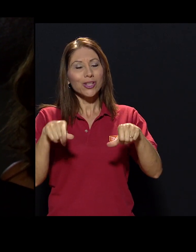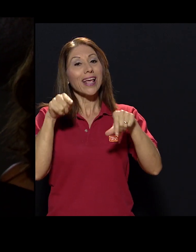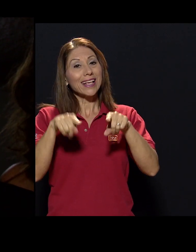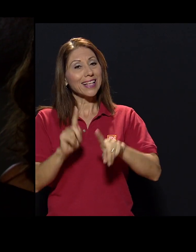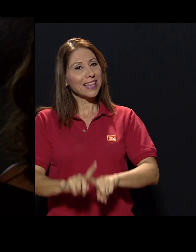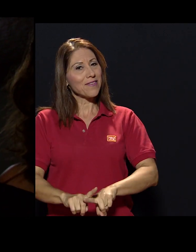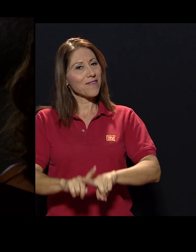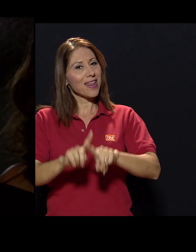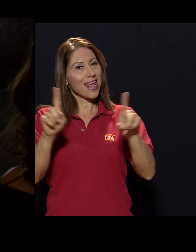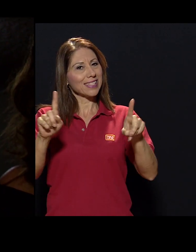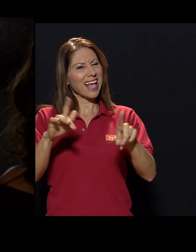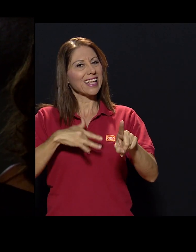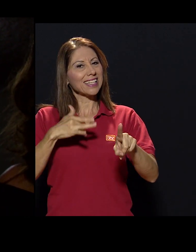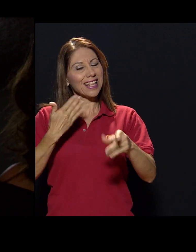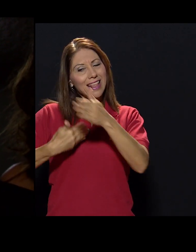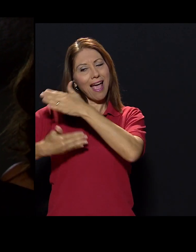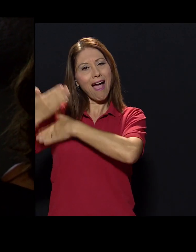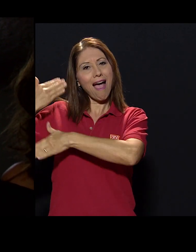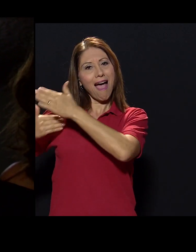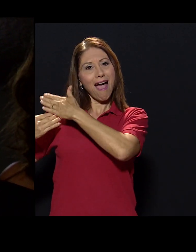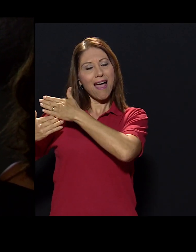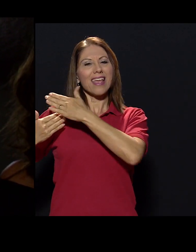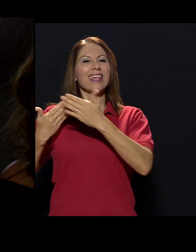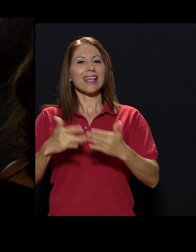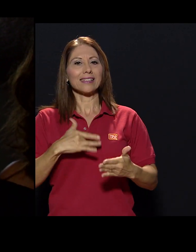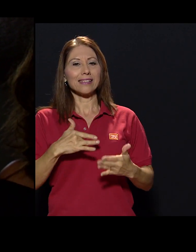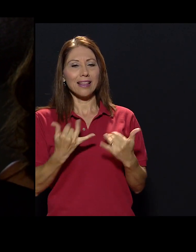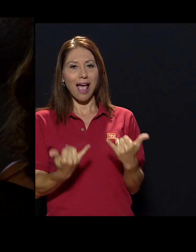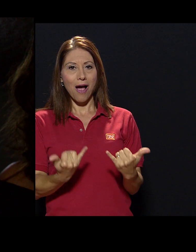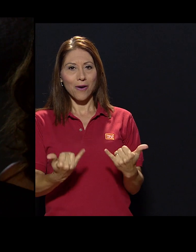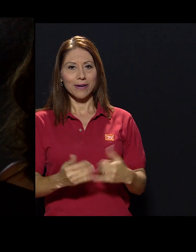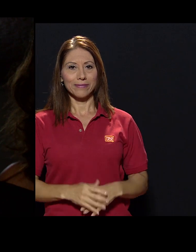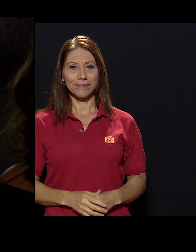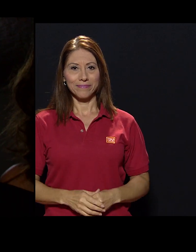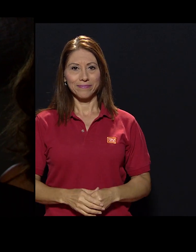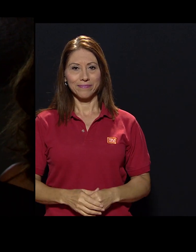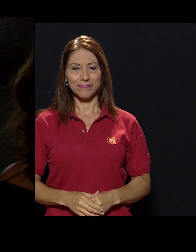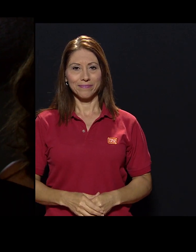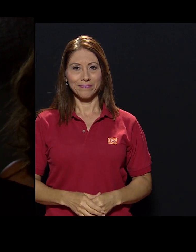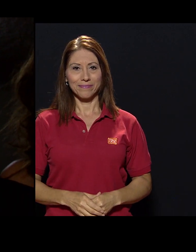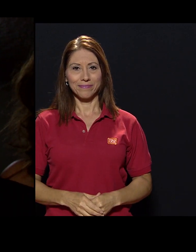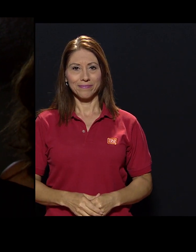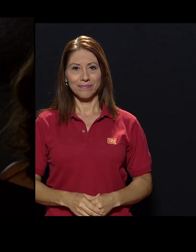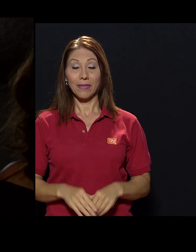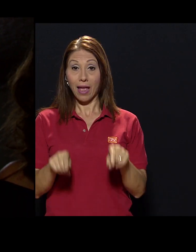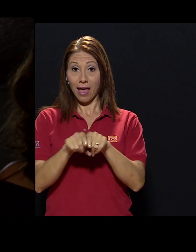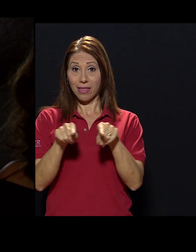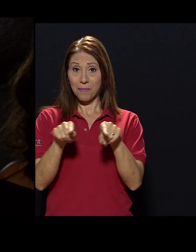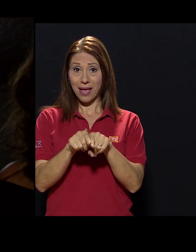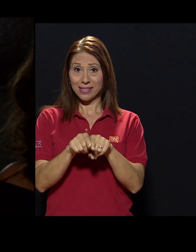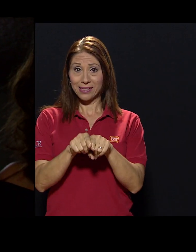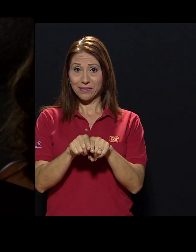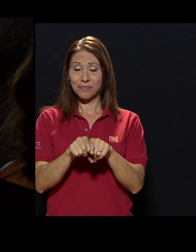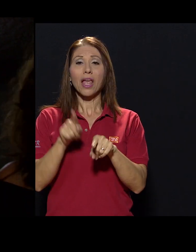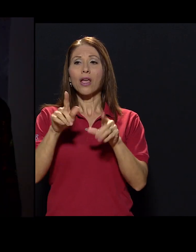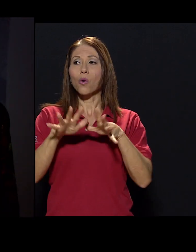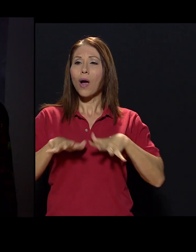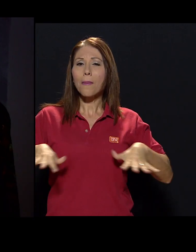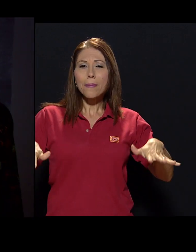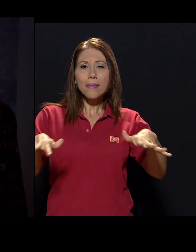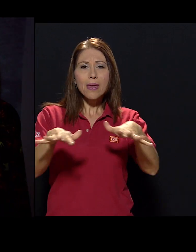avanzamos En todos los ámbitos Tal diferencia Entre lo que una sentía En esos días Y lo que sentimos ahora